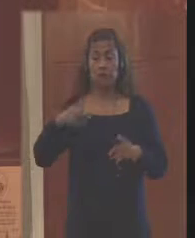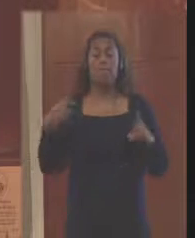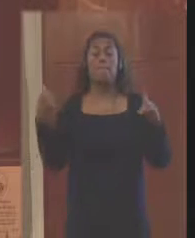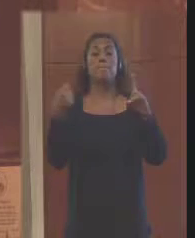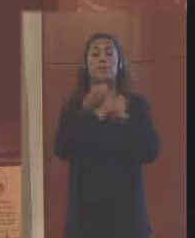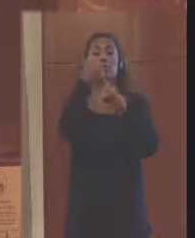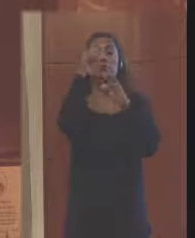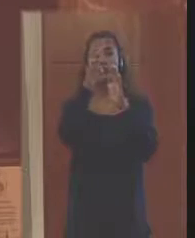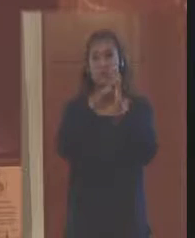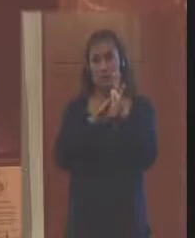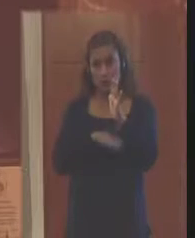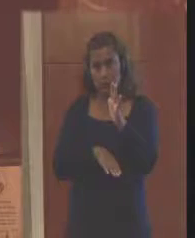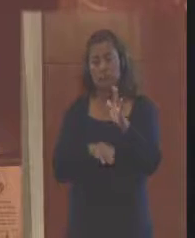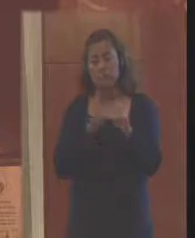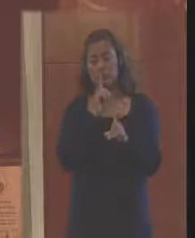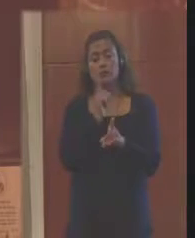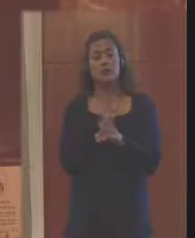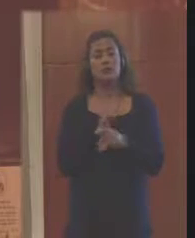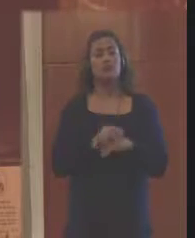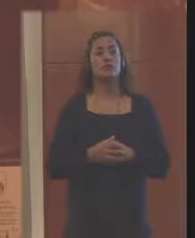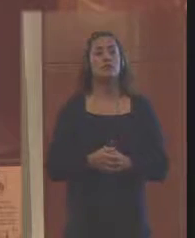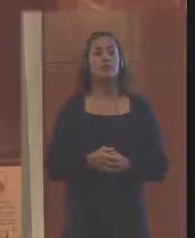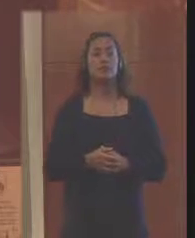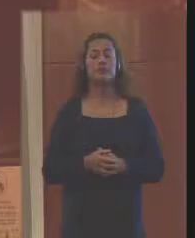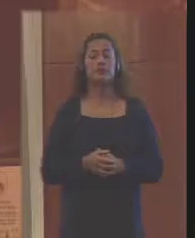menor en su PIB.